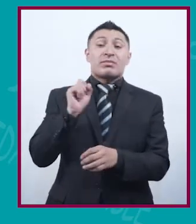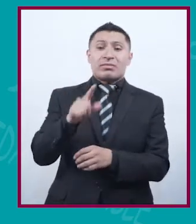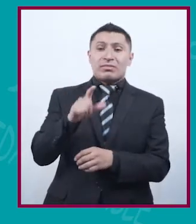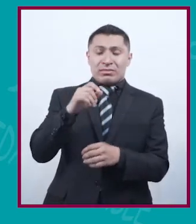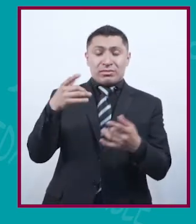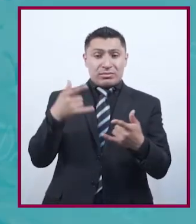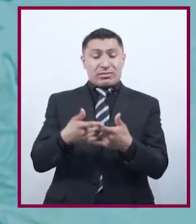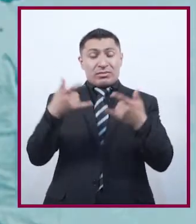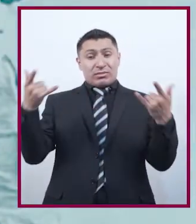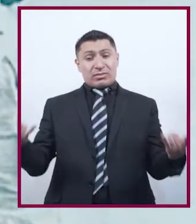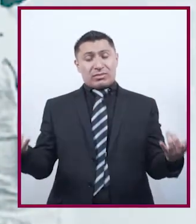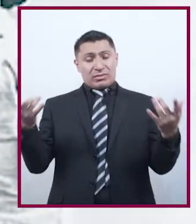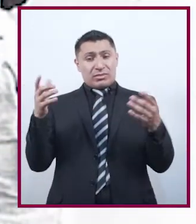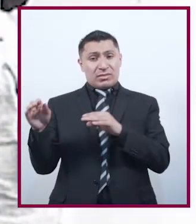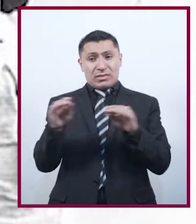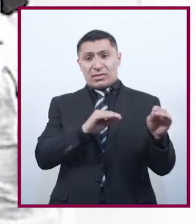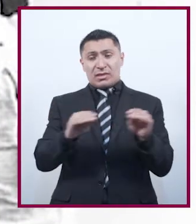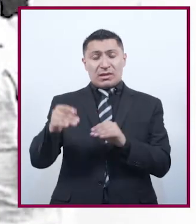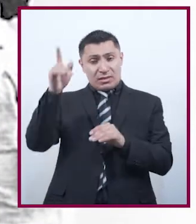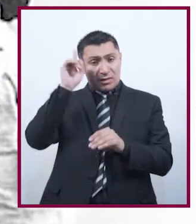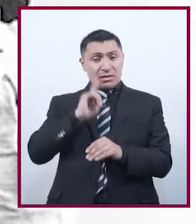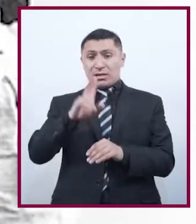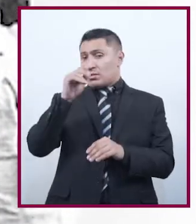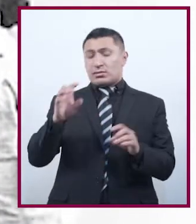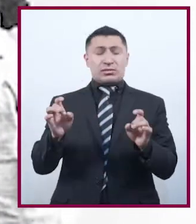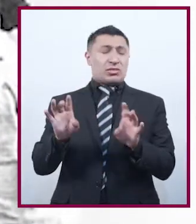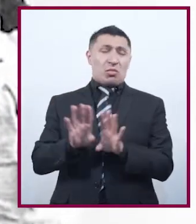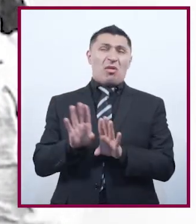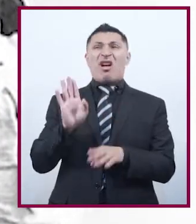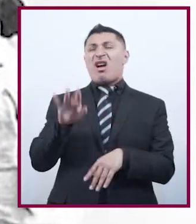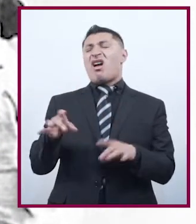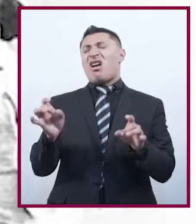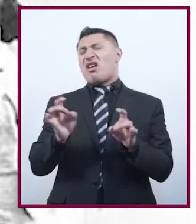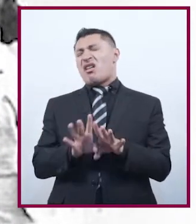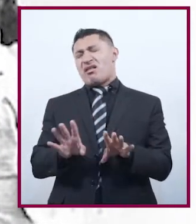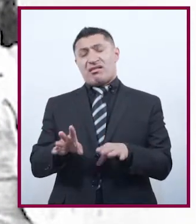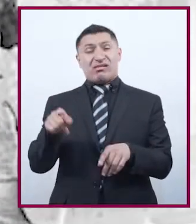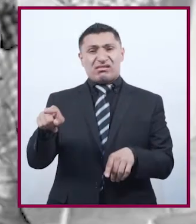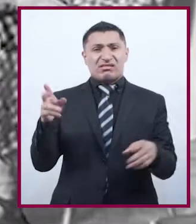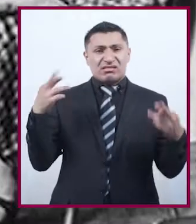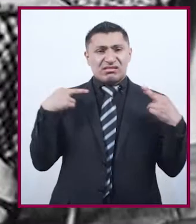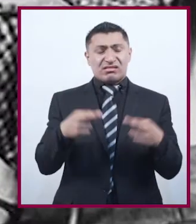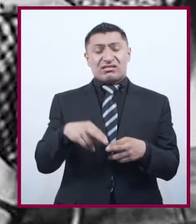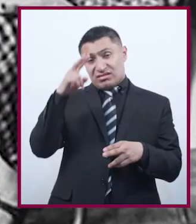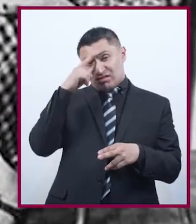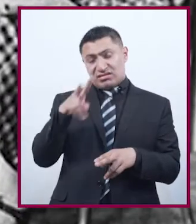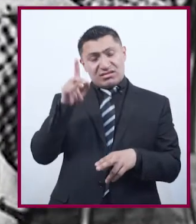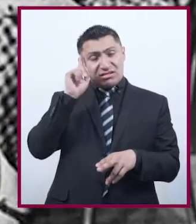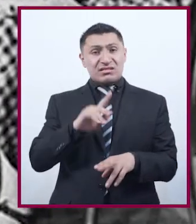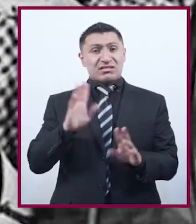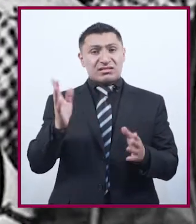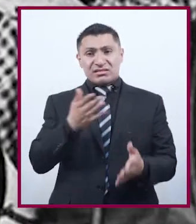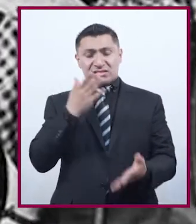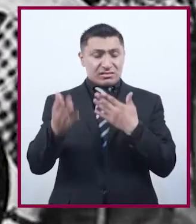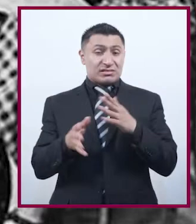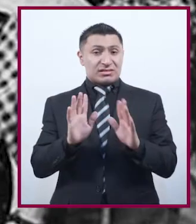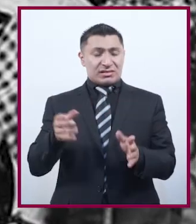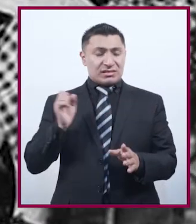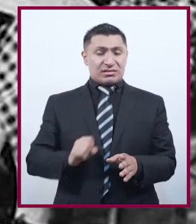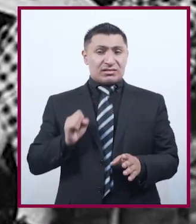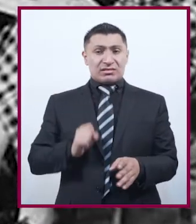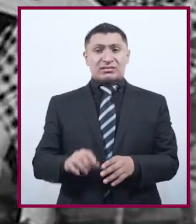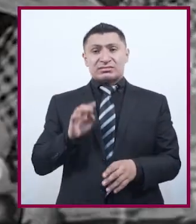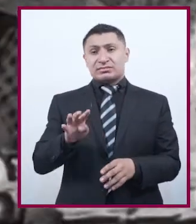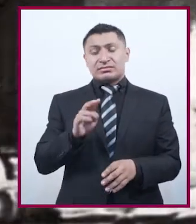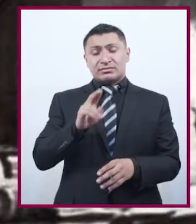la historia del movimiento feminista. Y no es casualidad que sean las maestras mexicanas, las que estudiaron en el siglo XIX